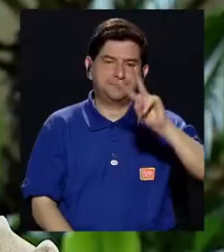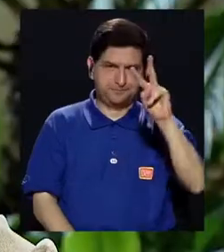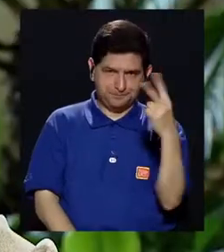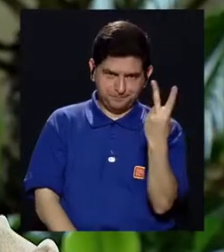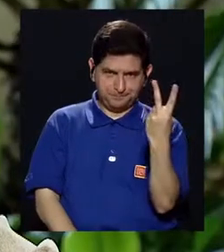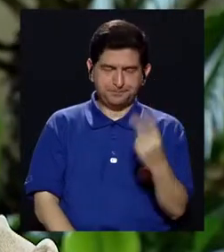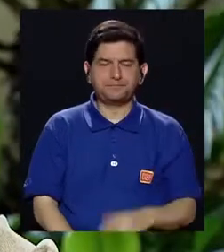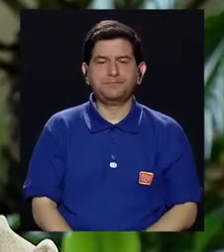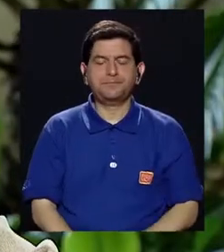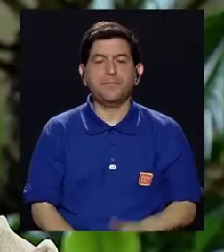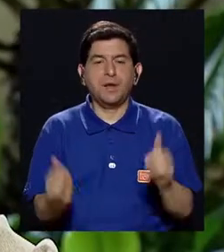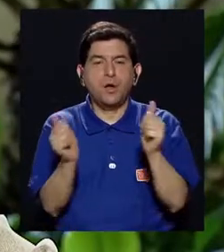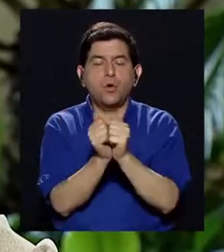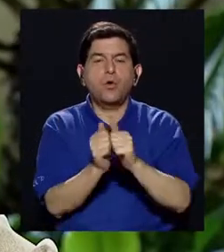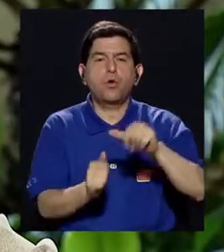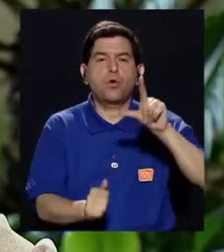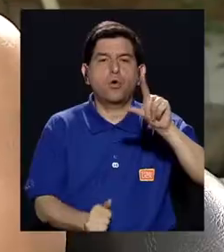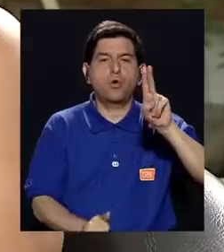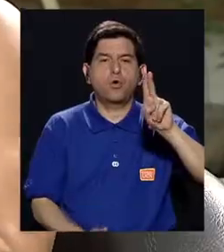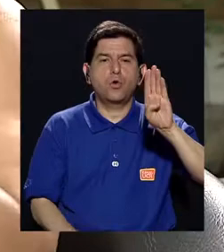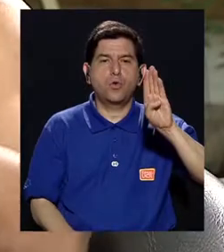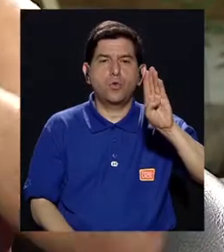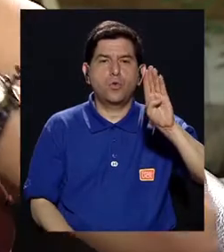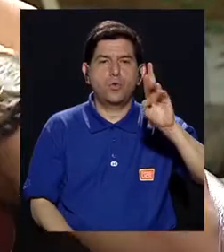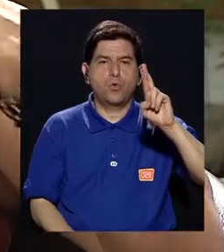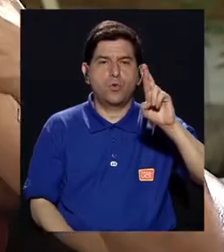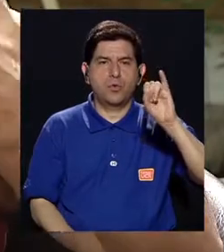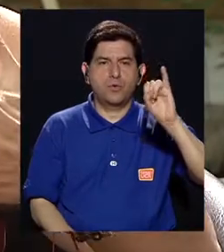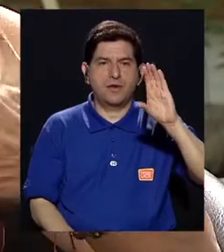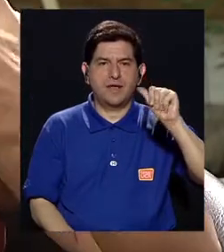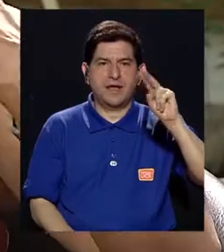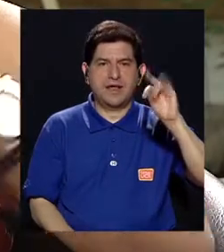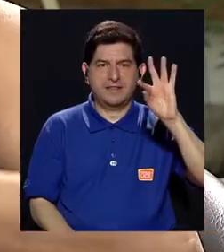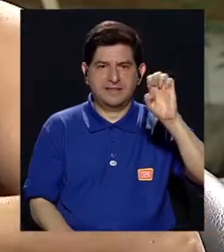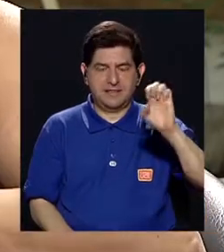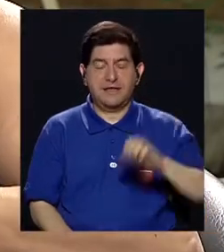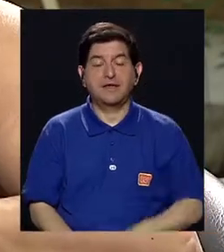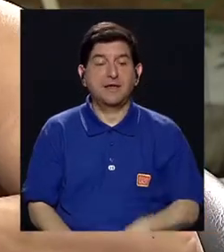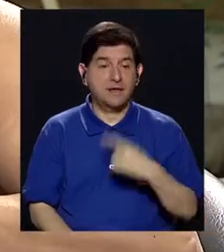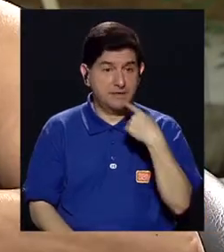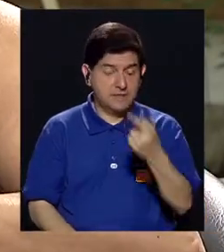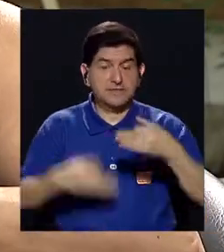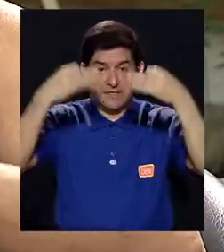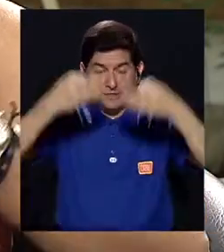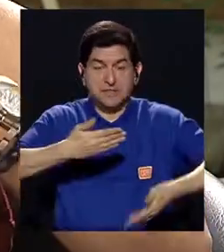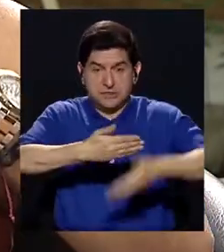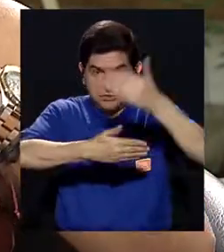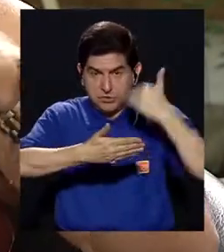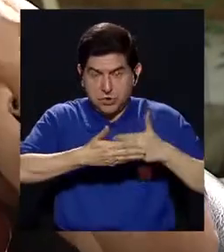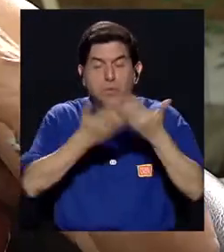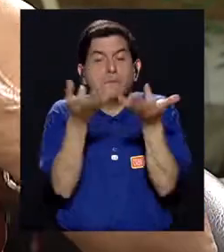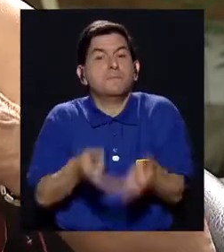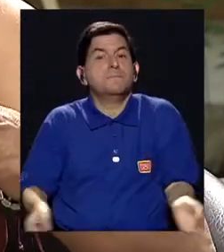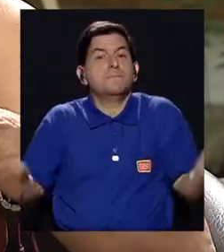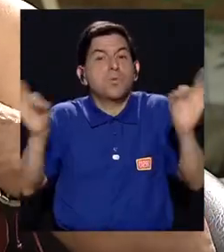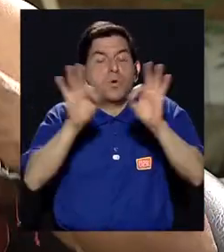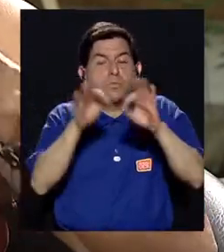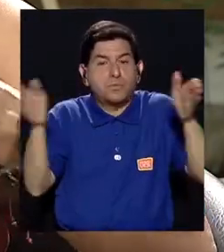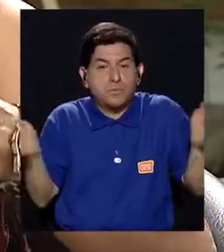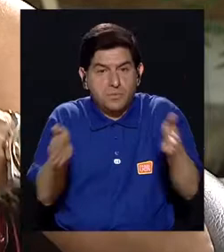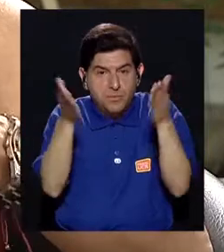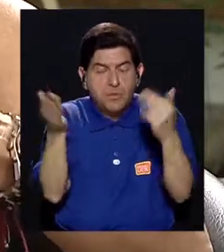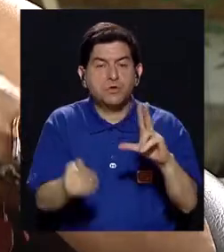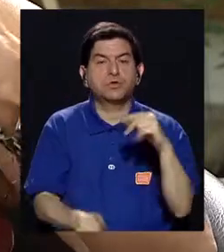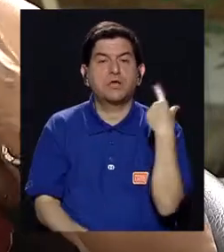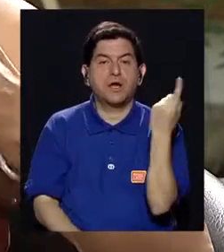usado. Y segundo, con lubricante, porque incluso en este decreto que mencionábamos antes, fue muy importante